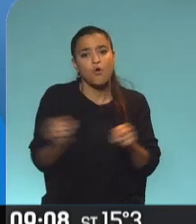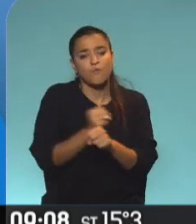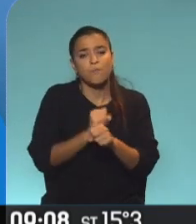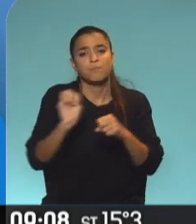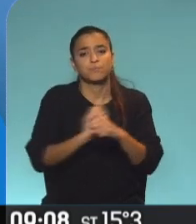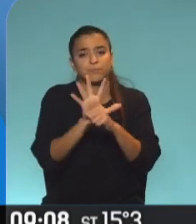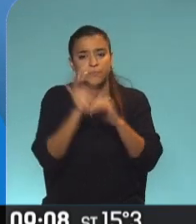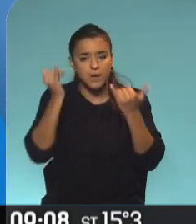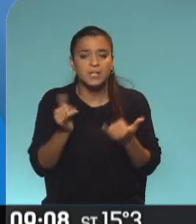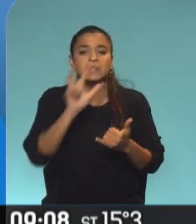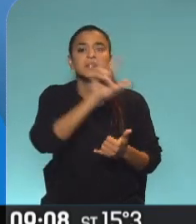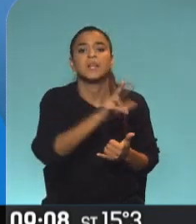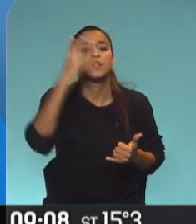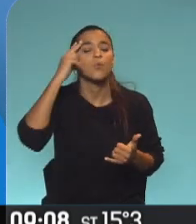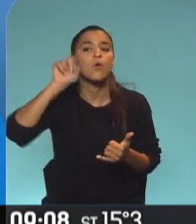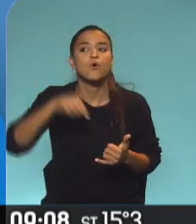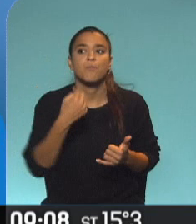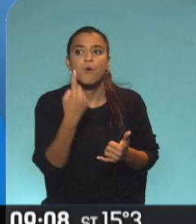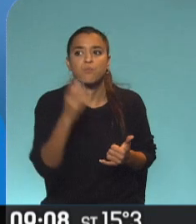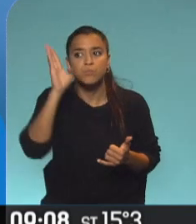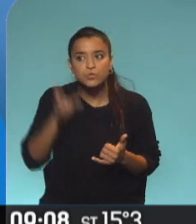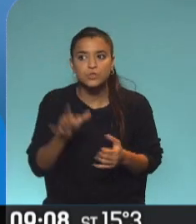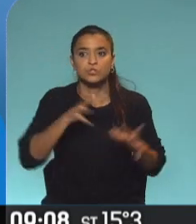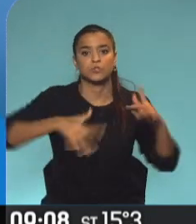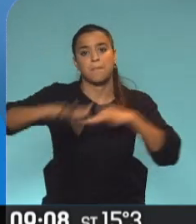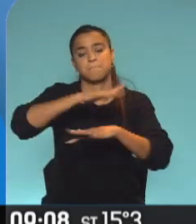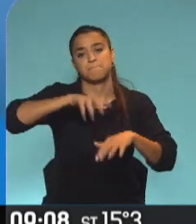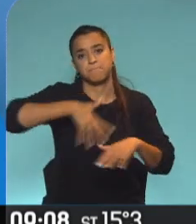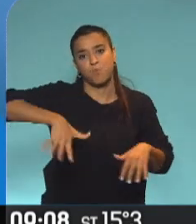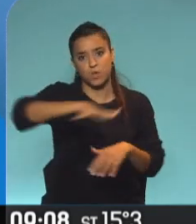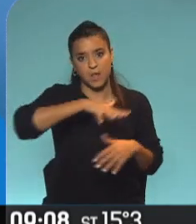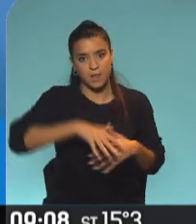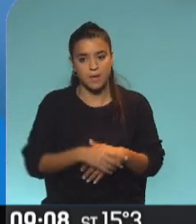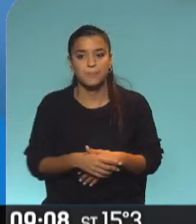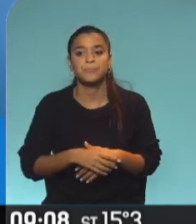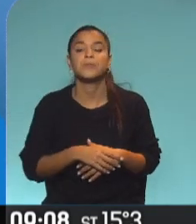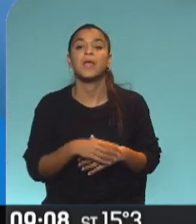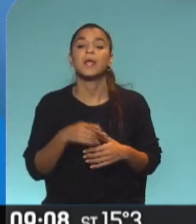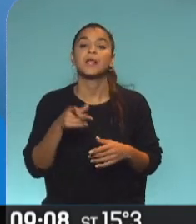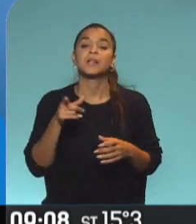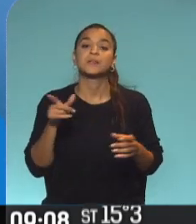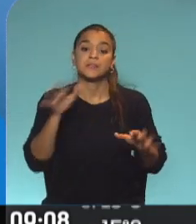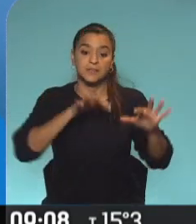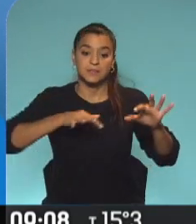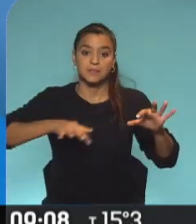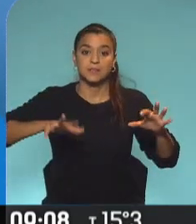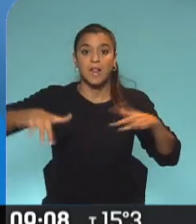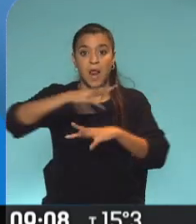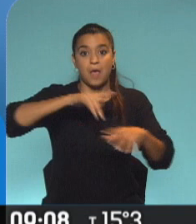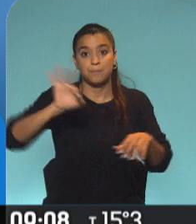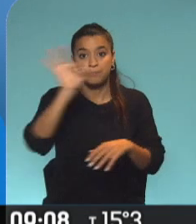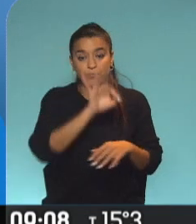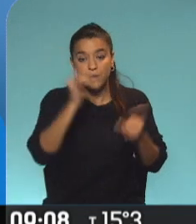de coronavirus y el 39,1% por transmisión comunitaria. La transmisión comunitaria en la Argentina se